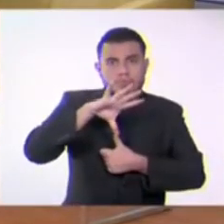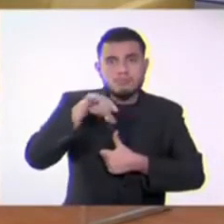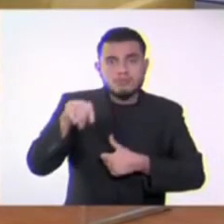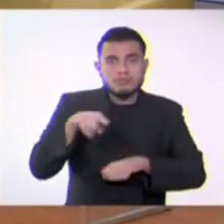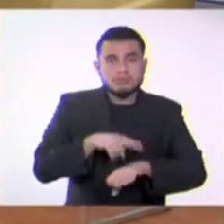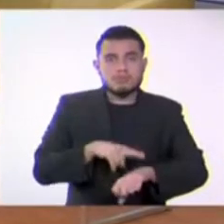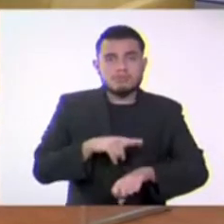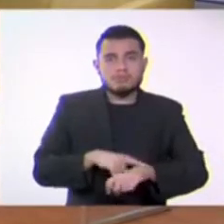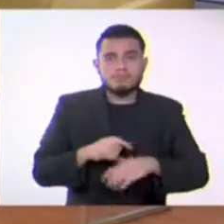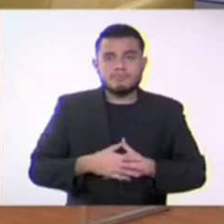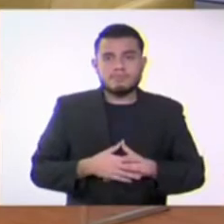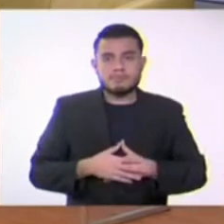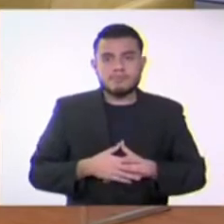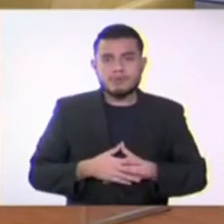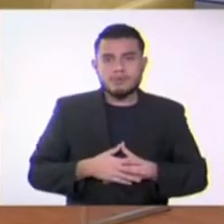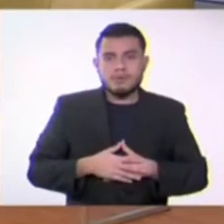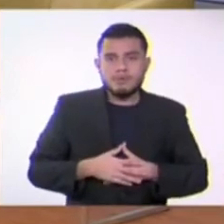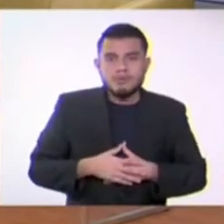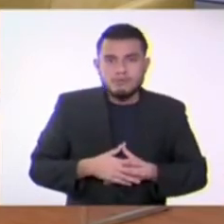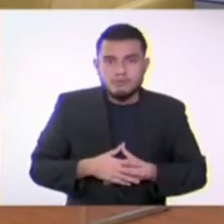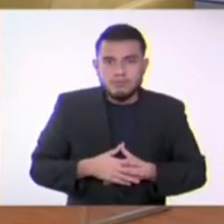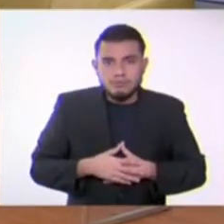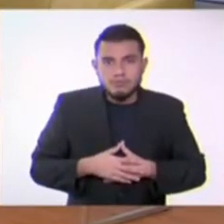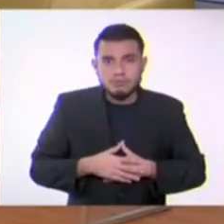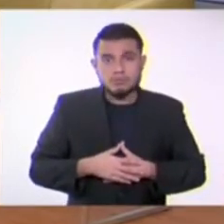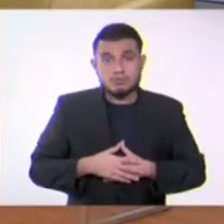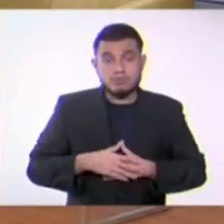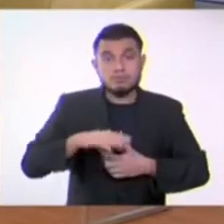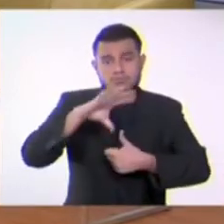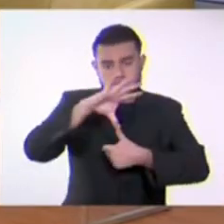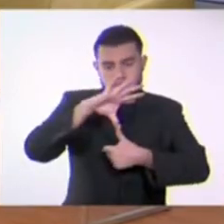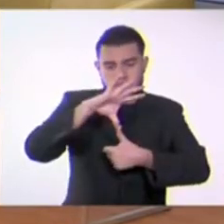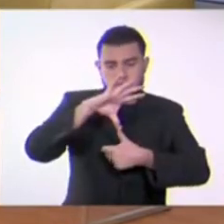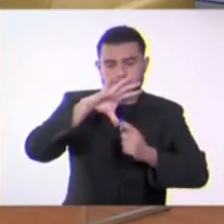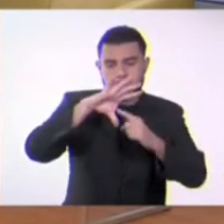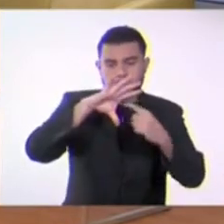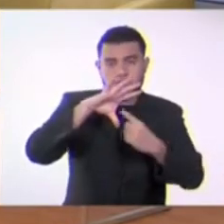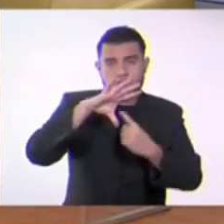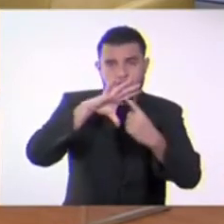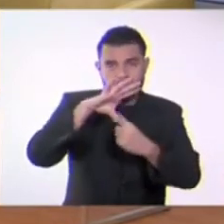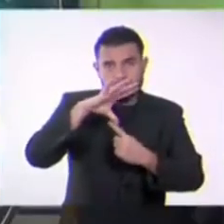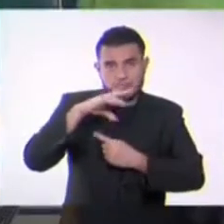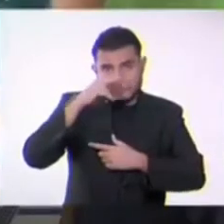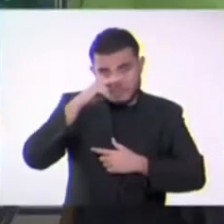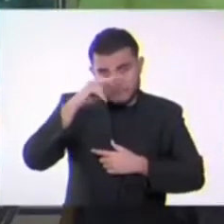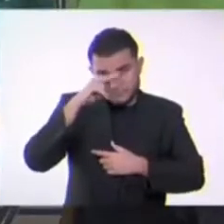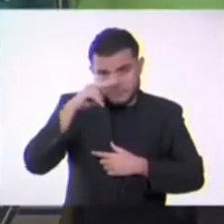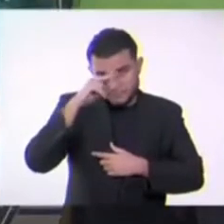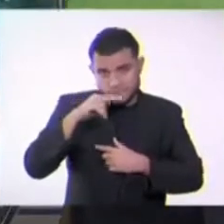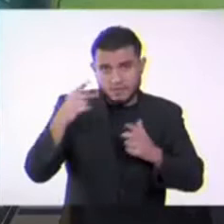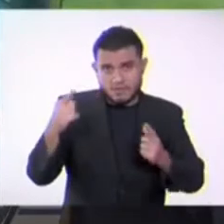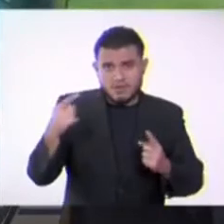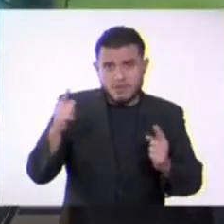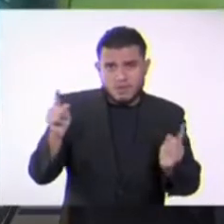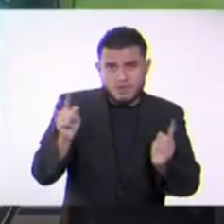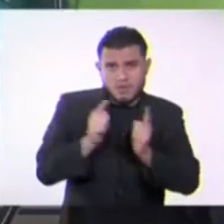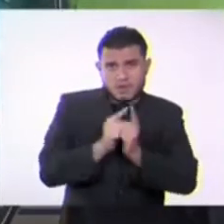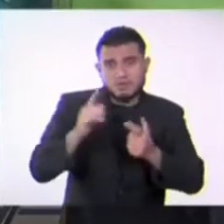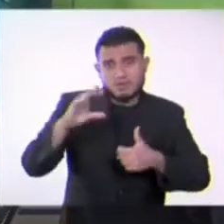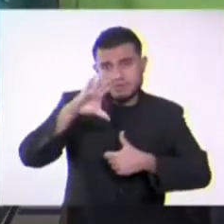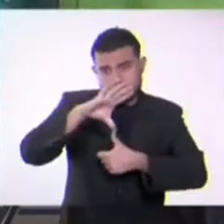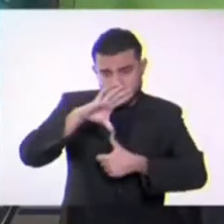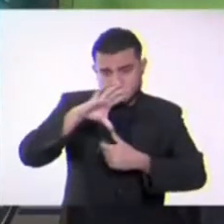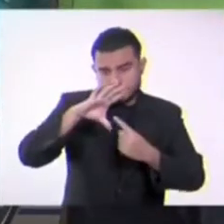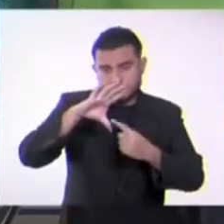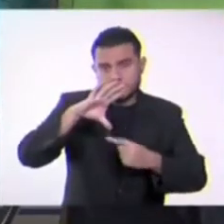momento. Así es. México se soñaba como el punto de encuentro de América Latina con las potencias del